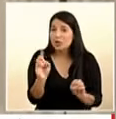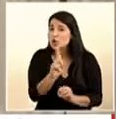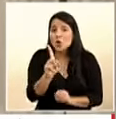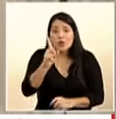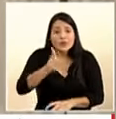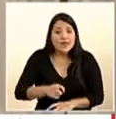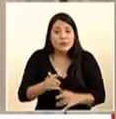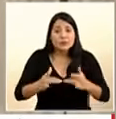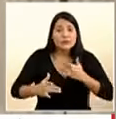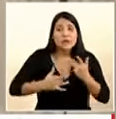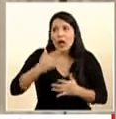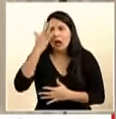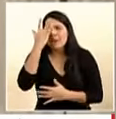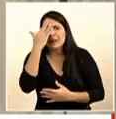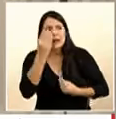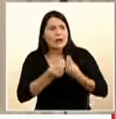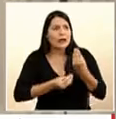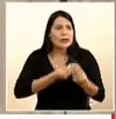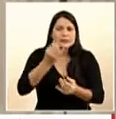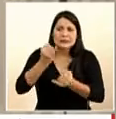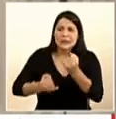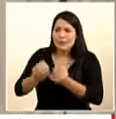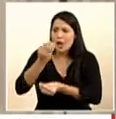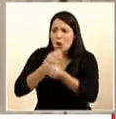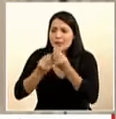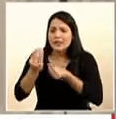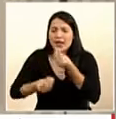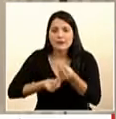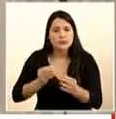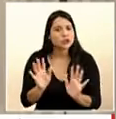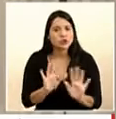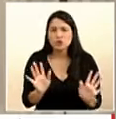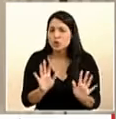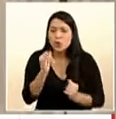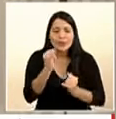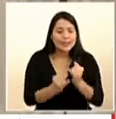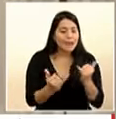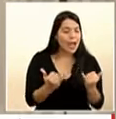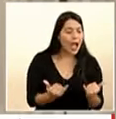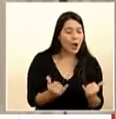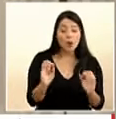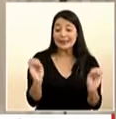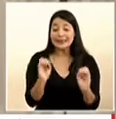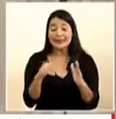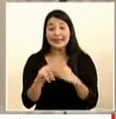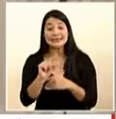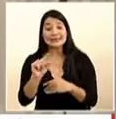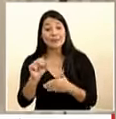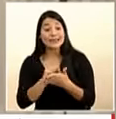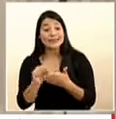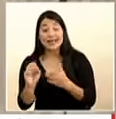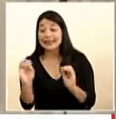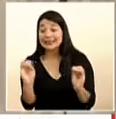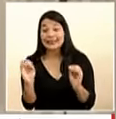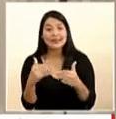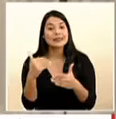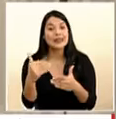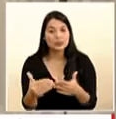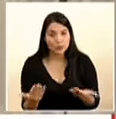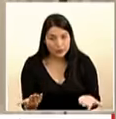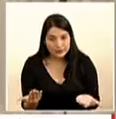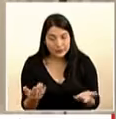no va a agotarse las cosas ni ahora ni en semana santa ni después entonces es muy